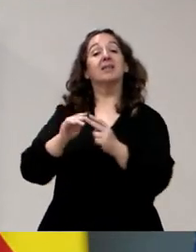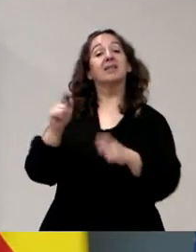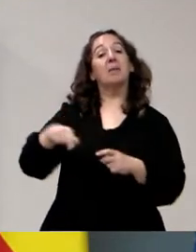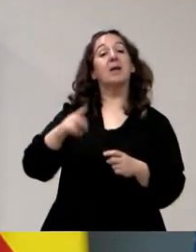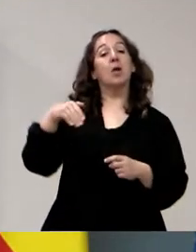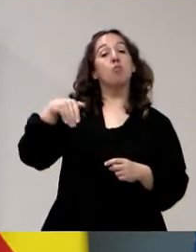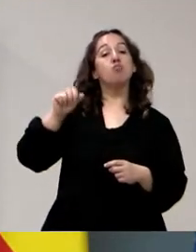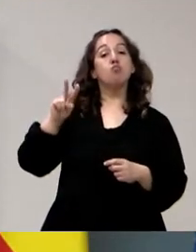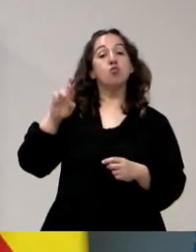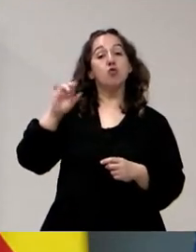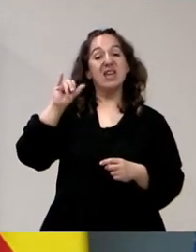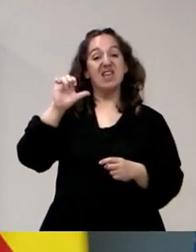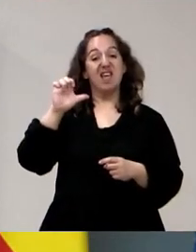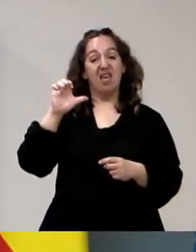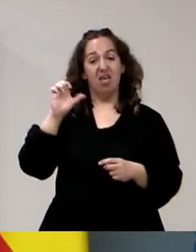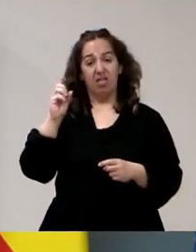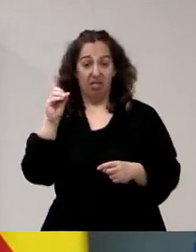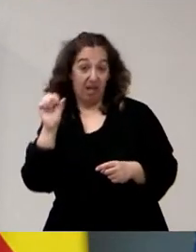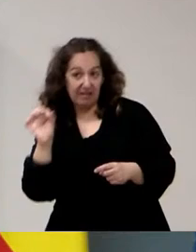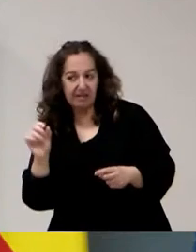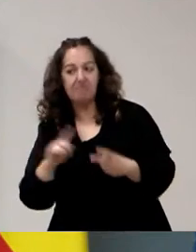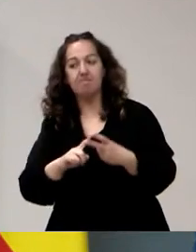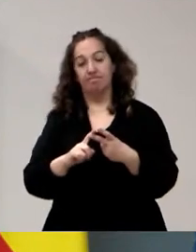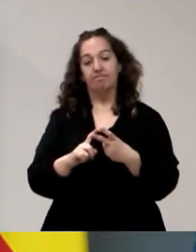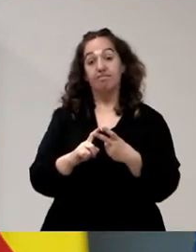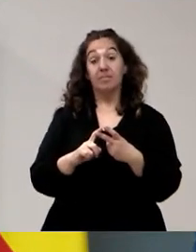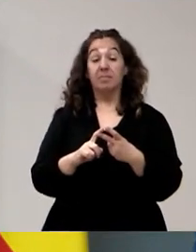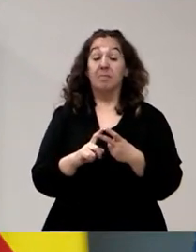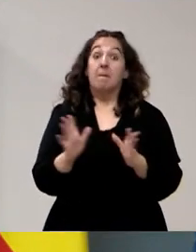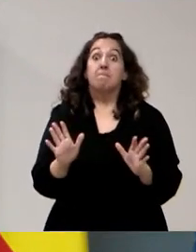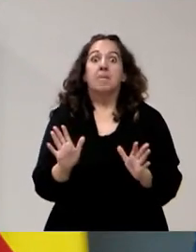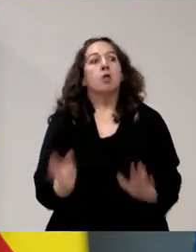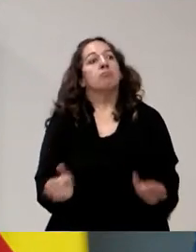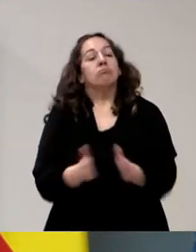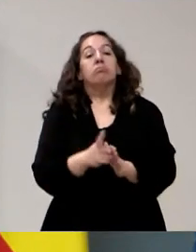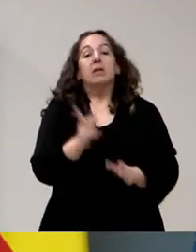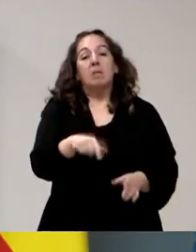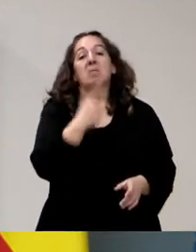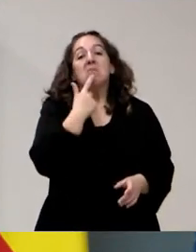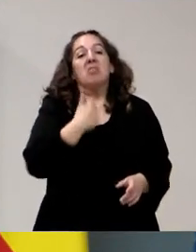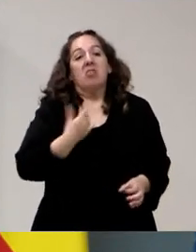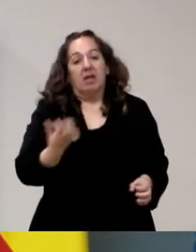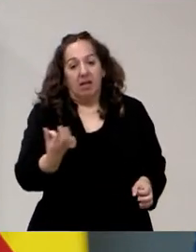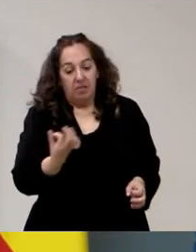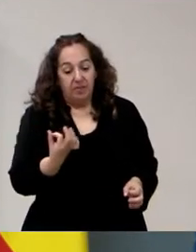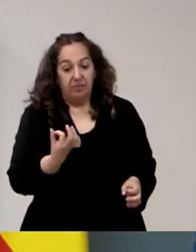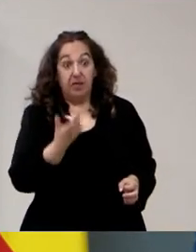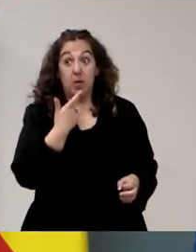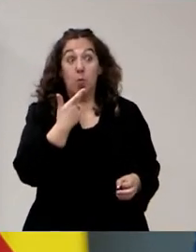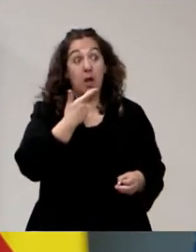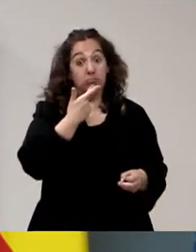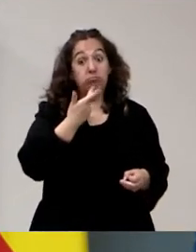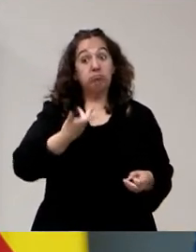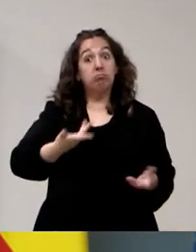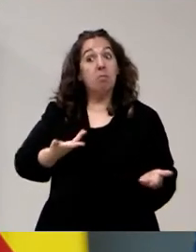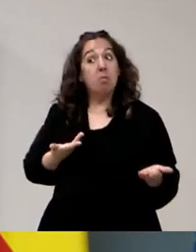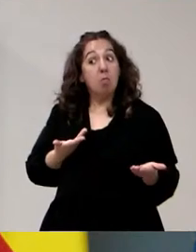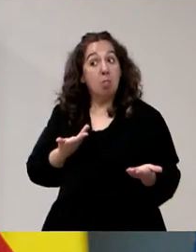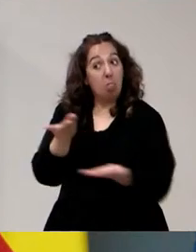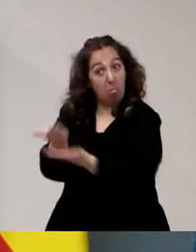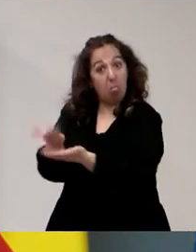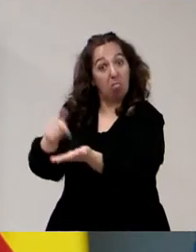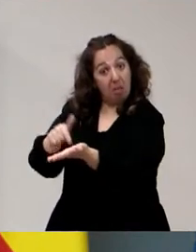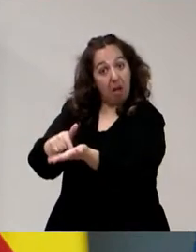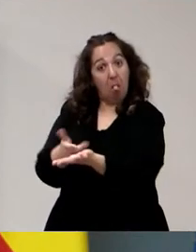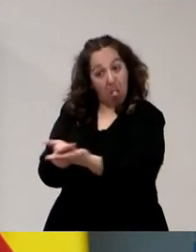eh pero al mismo tiempo nos traslada que si hay demanda Y por supuesto que hay